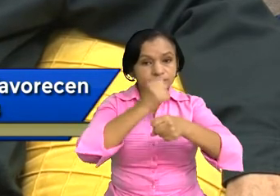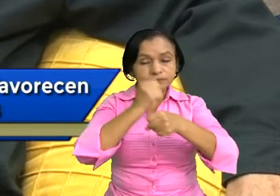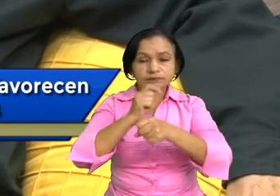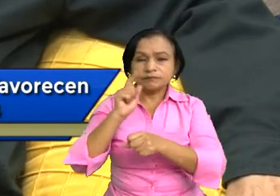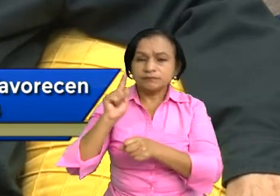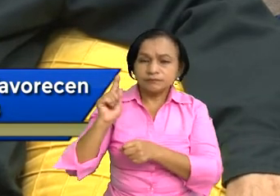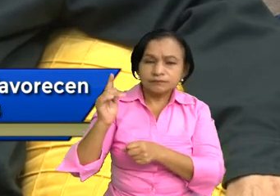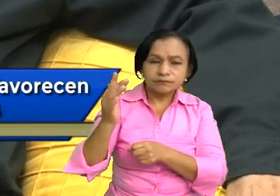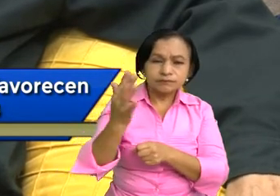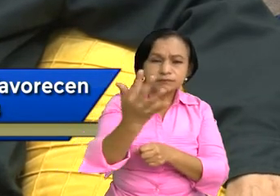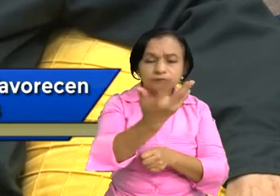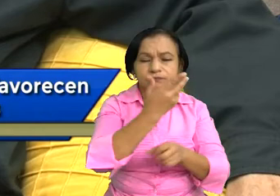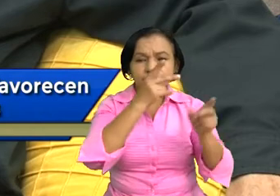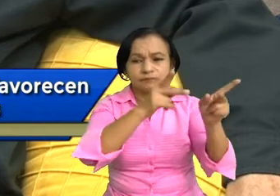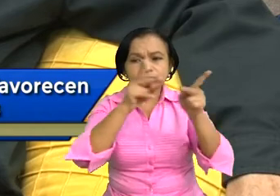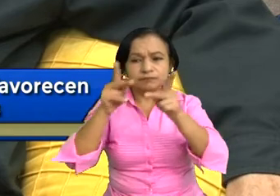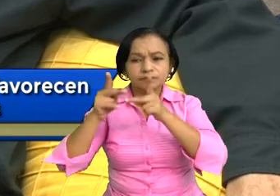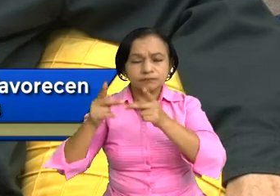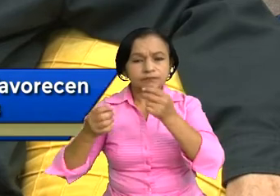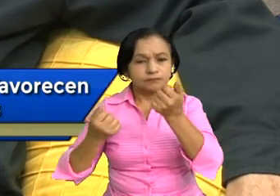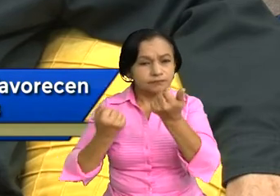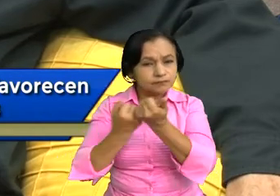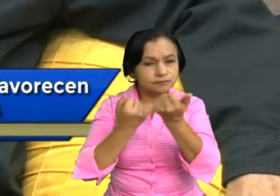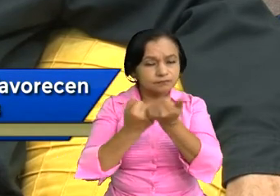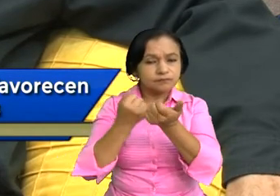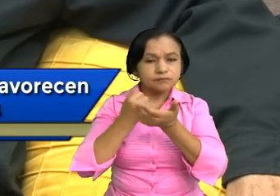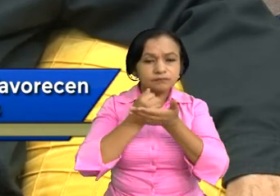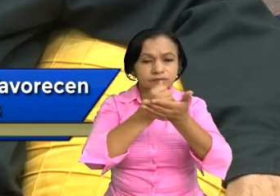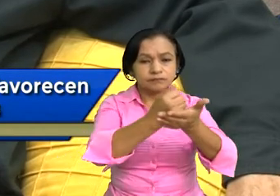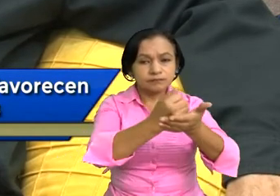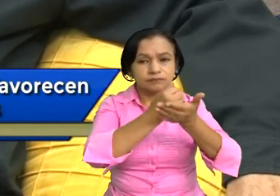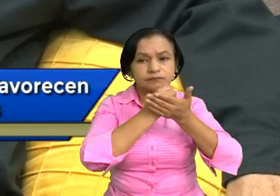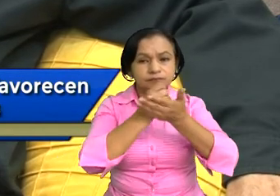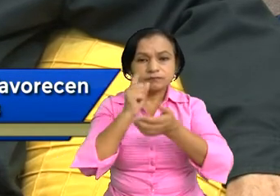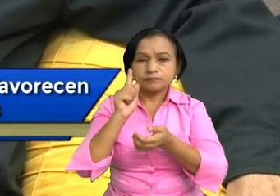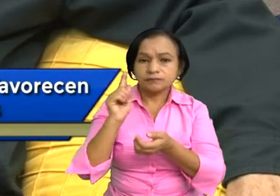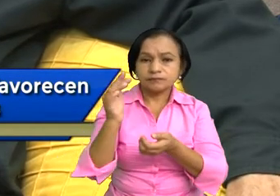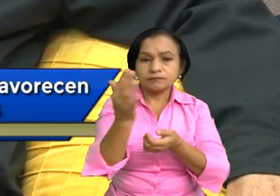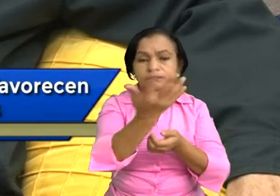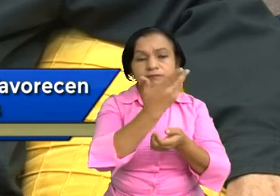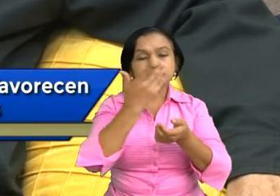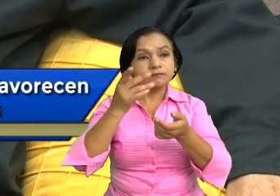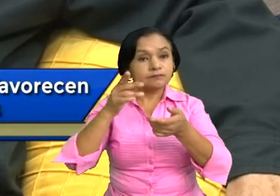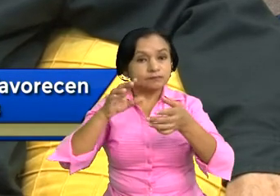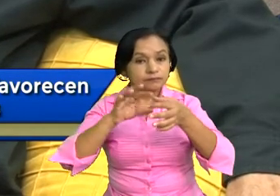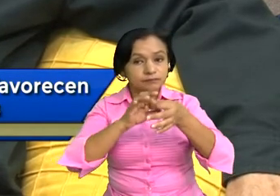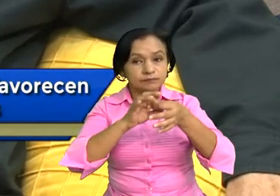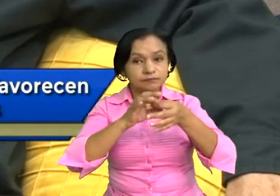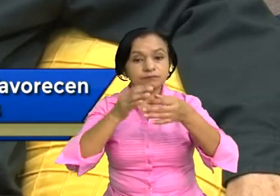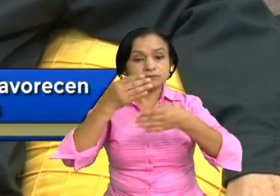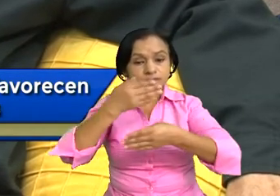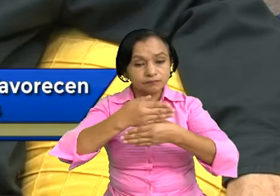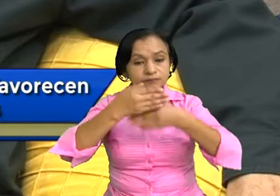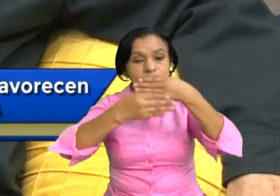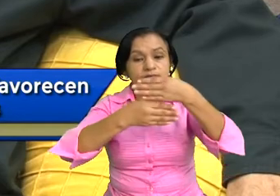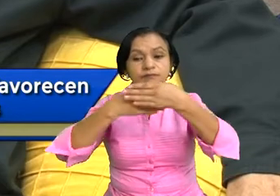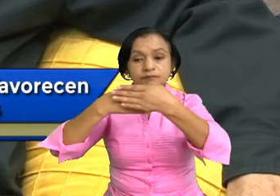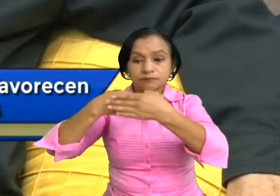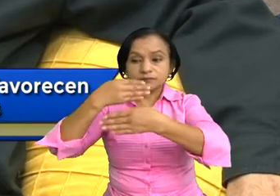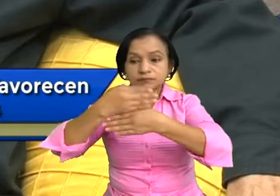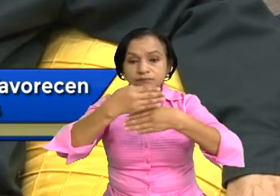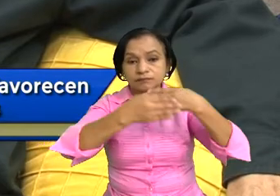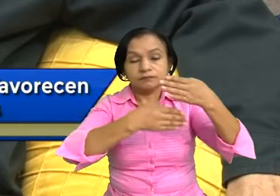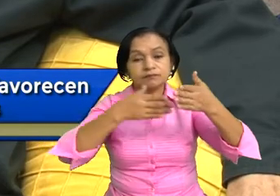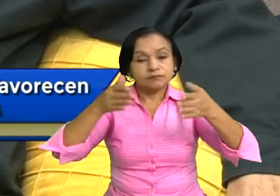los funcionarios, a todos los colaboradores, a todos los protagonistas involucrados en la construcción de nuestras obras